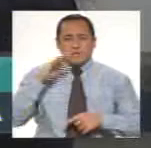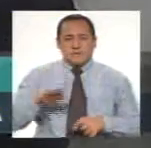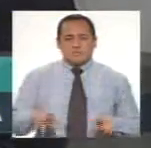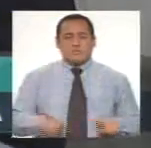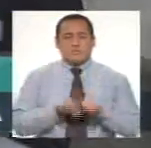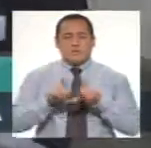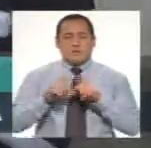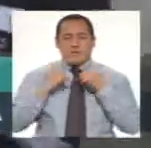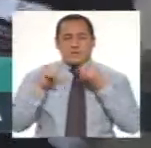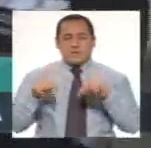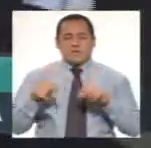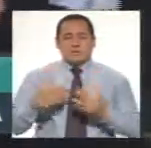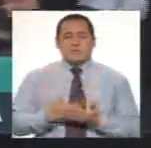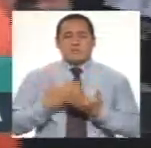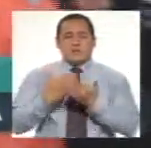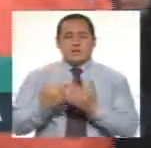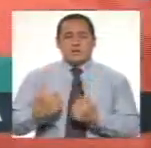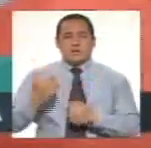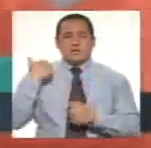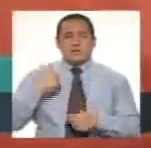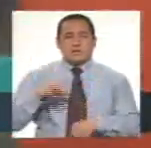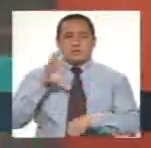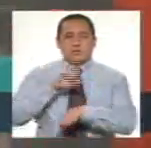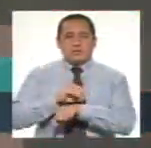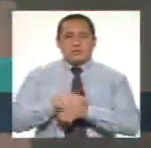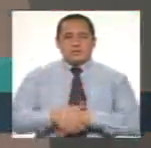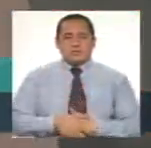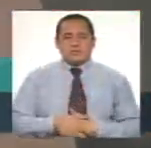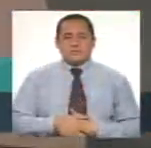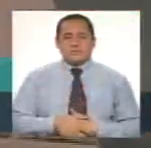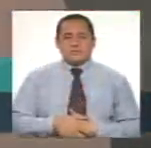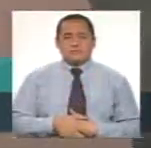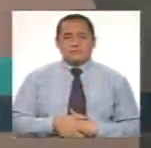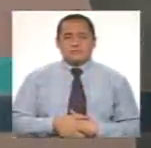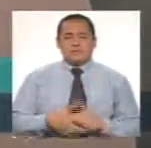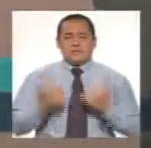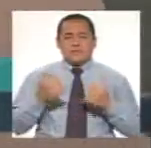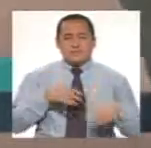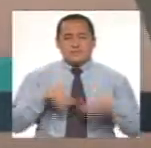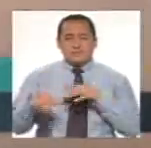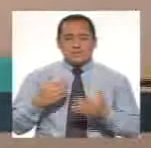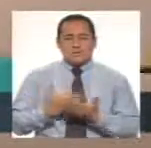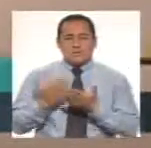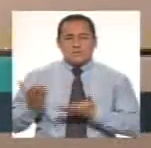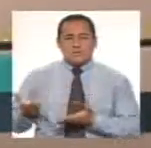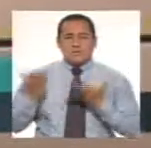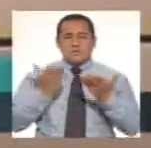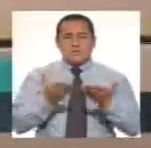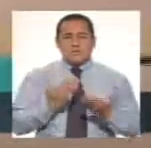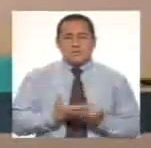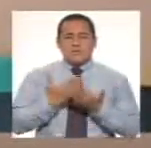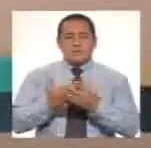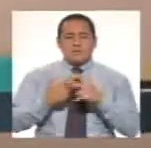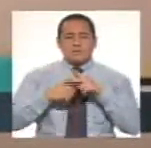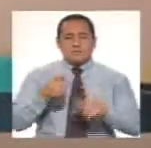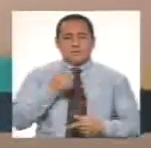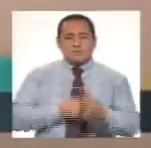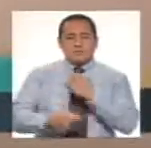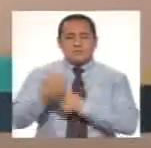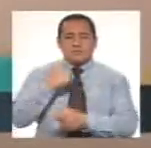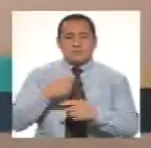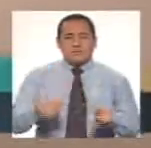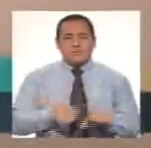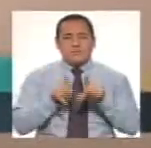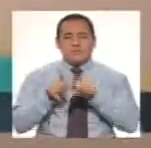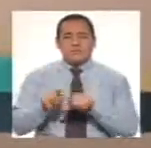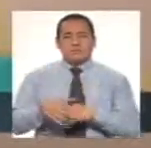estarán siendo, ya han llegado anoche por el, estamos haciendo el ingreso respectivo para proceder a su distribución